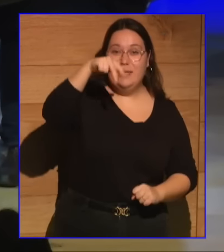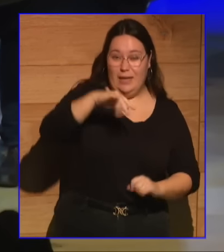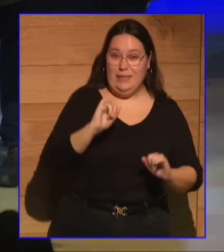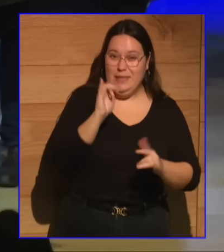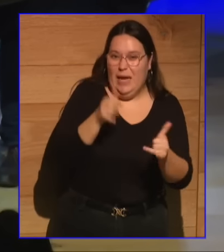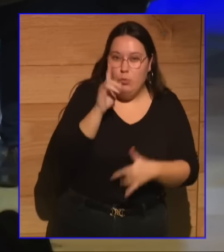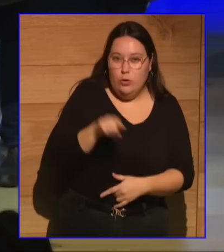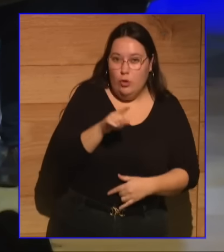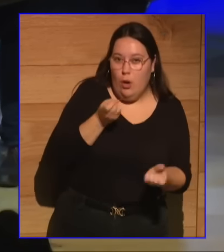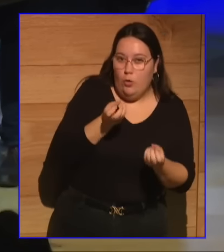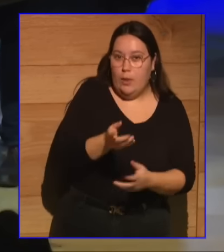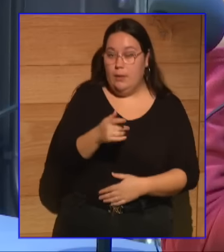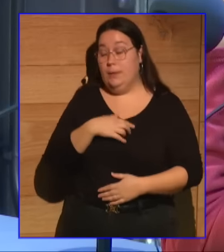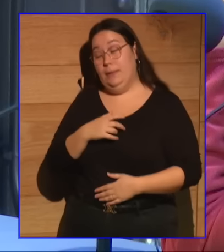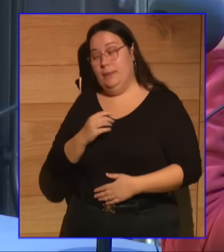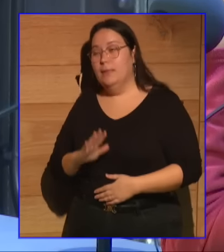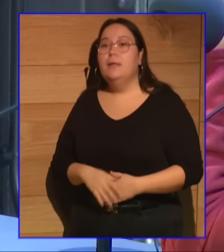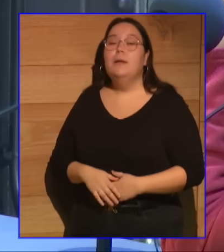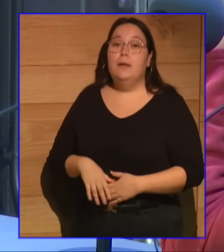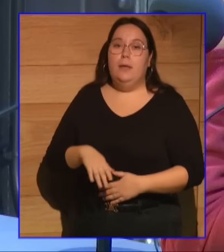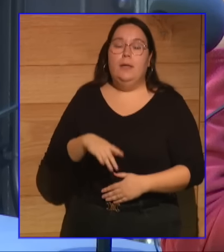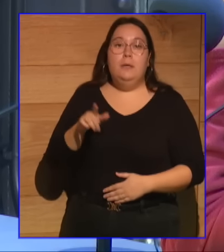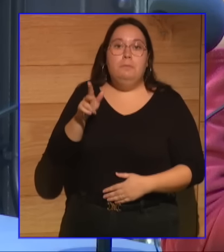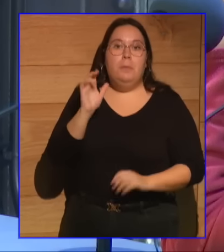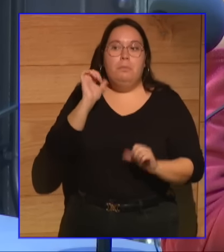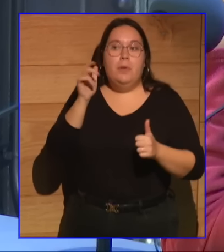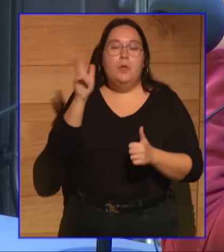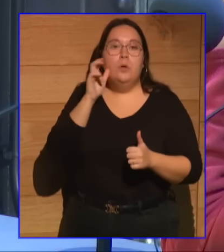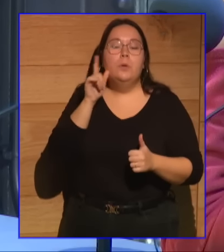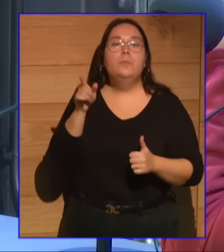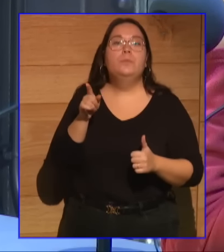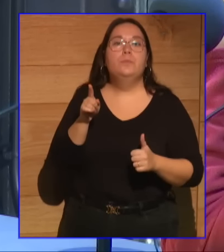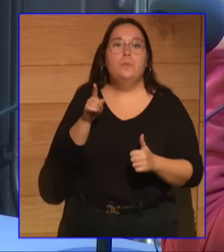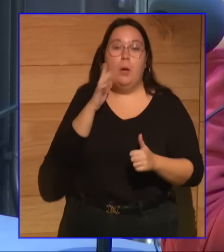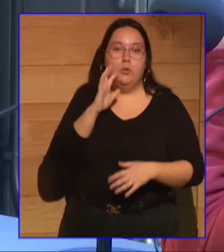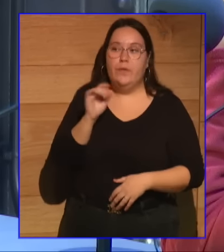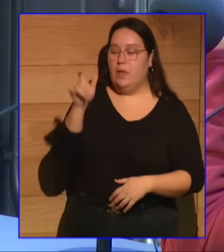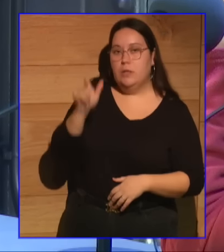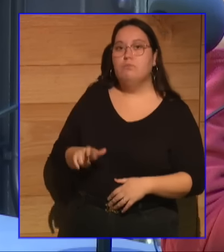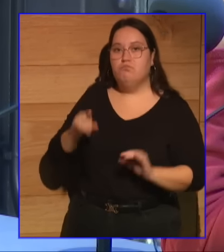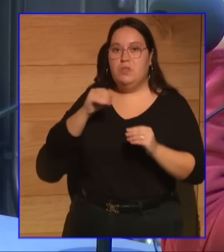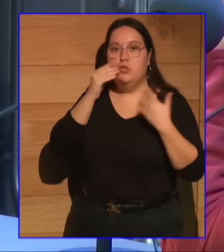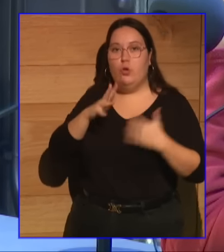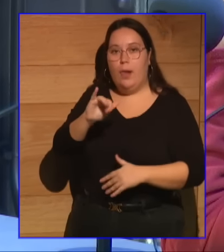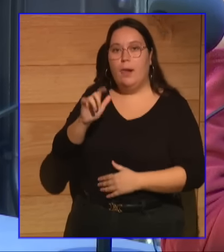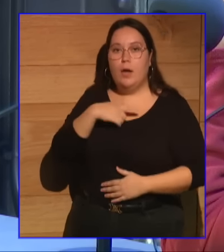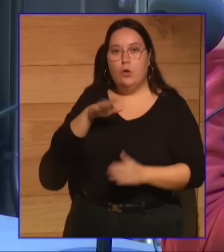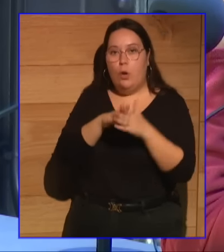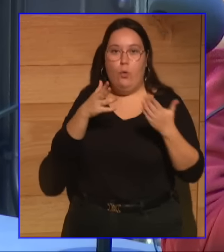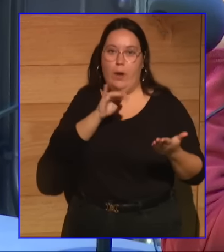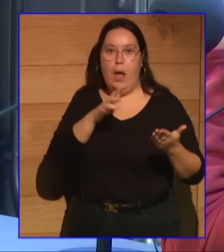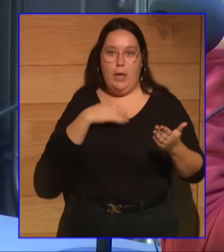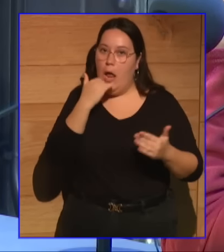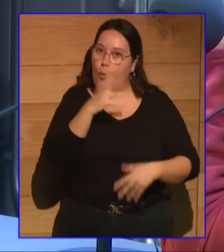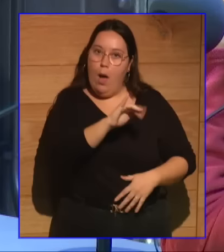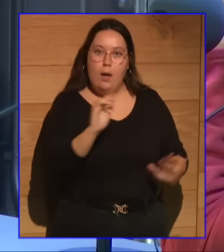que sucedió es que efectivamente sí. Empezó a escucharle y entonces dijo, ostras, es verdad que este hombre tiene una historia, tiene una novela. Ojo que